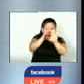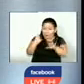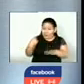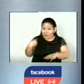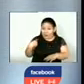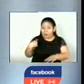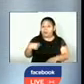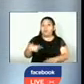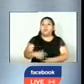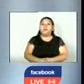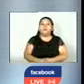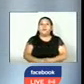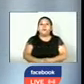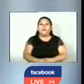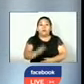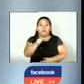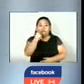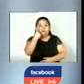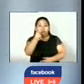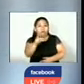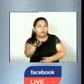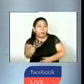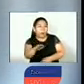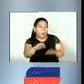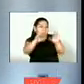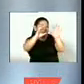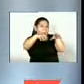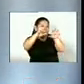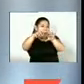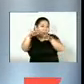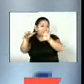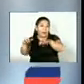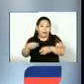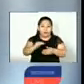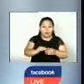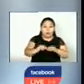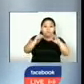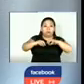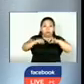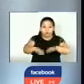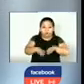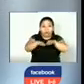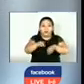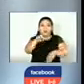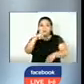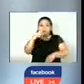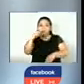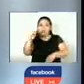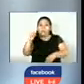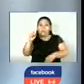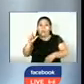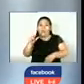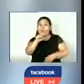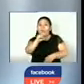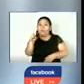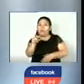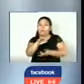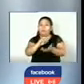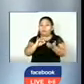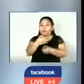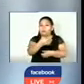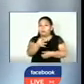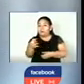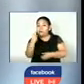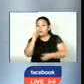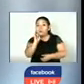hoy. Hoy se estima que ha dejado por lo menos acumulados de 100 milímetros, don Roxana, esto del fenómeno que nos está afectando a la región centroamericana